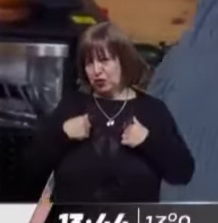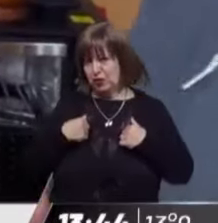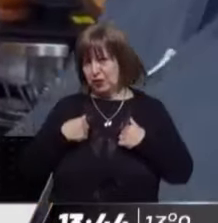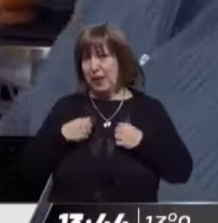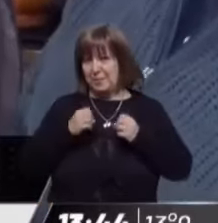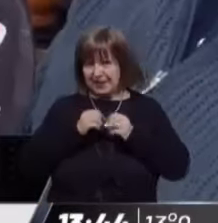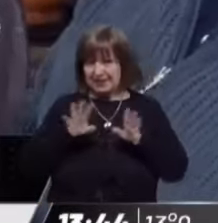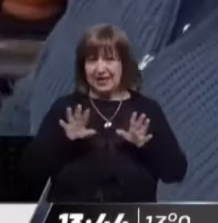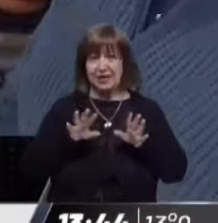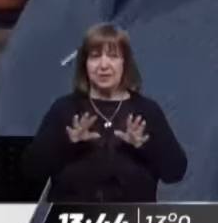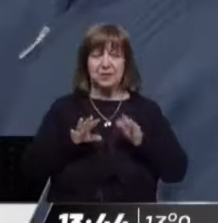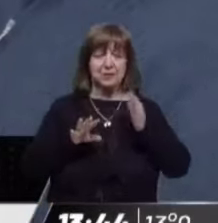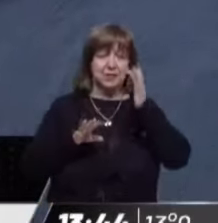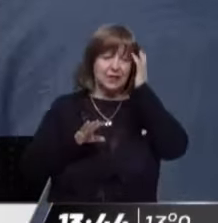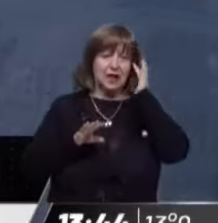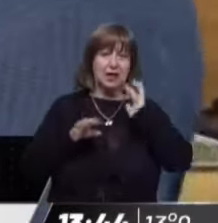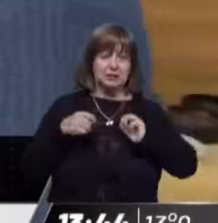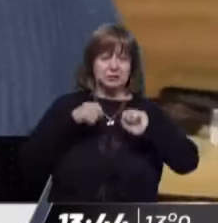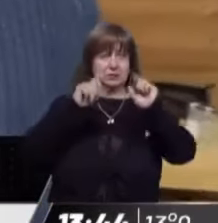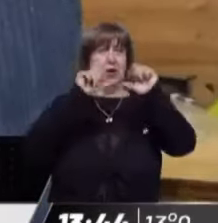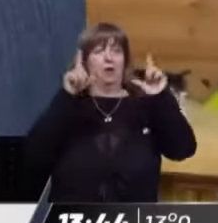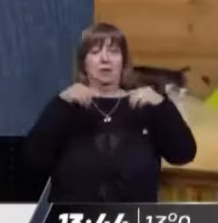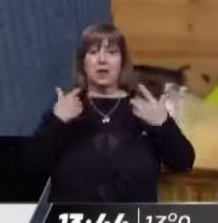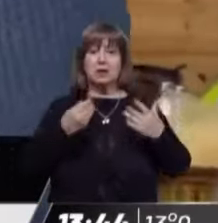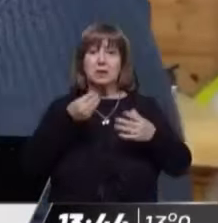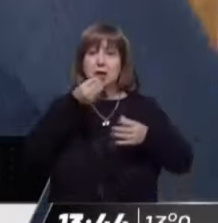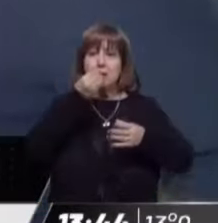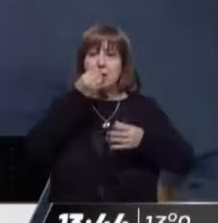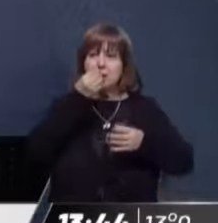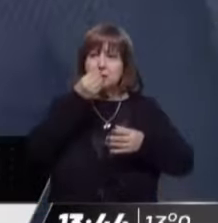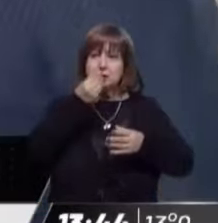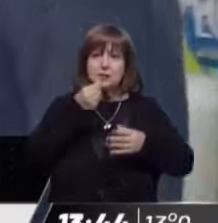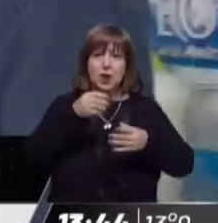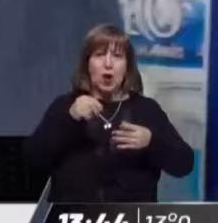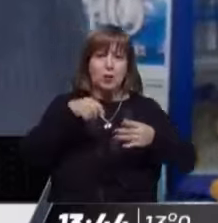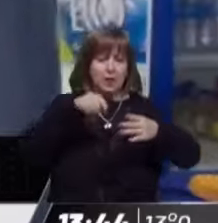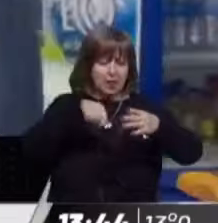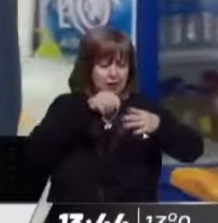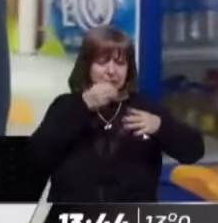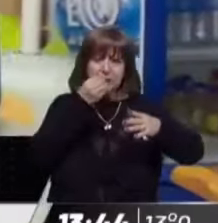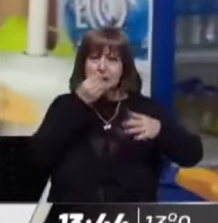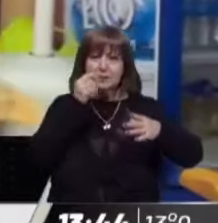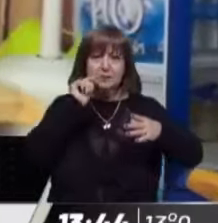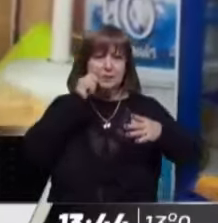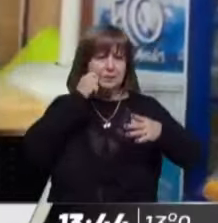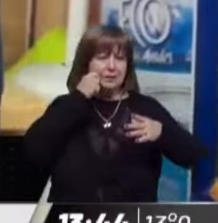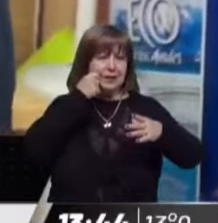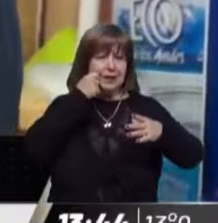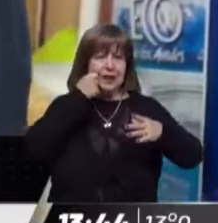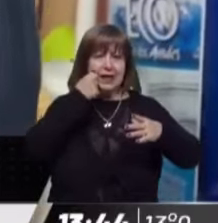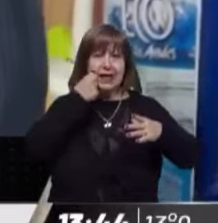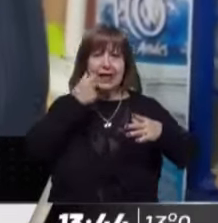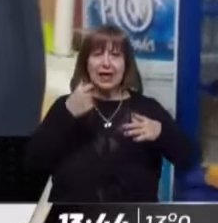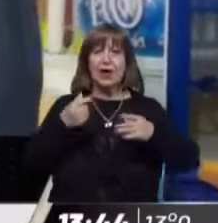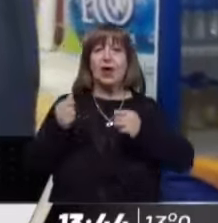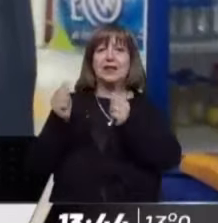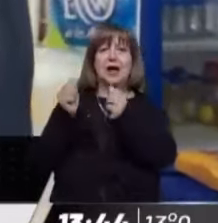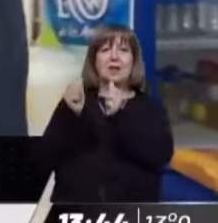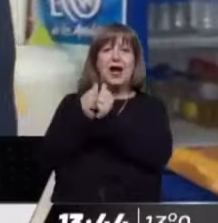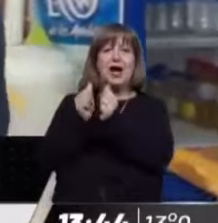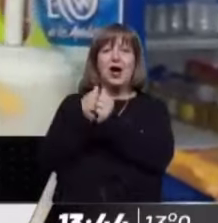sí. Confluencia como y nos sorprendimos de la calidad de la comida. Ay, bueno, ahí estaba cocinando Lucas Hugo, que es amigo